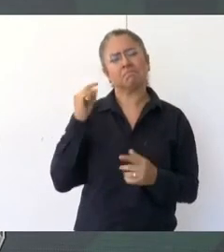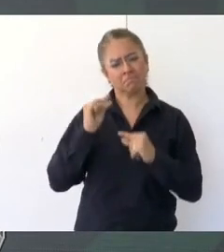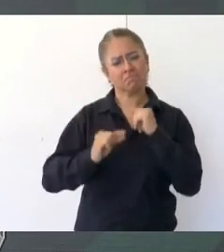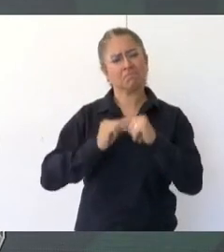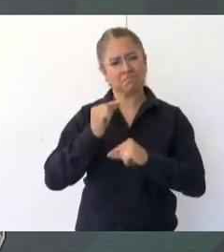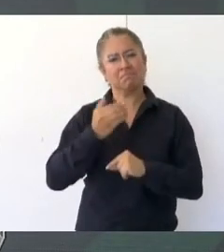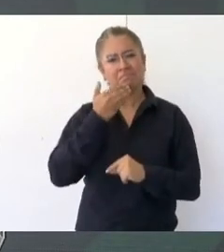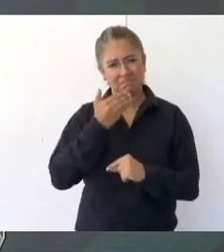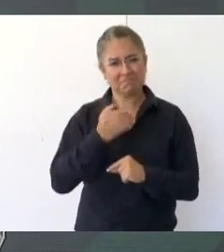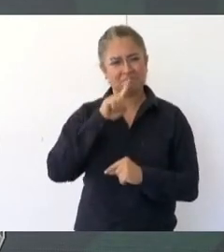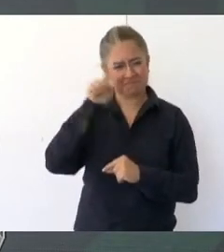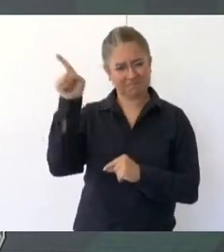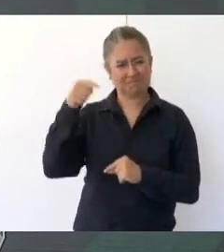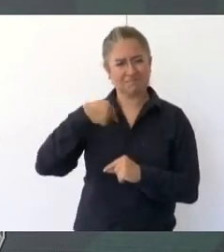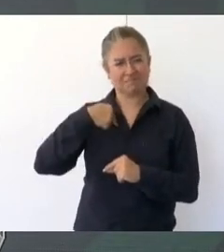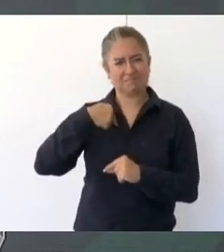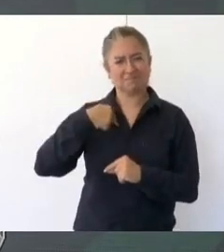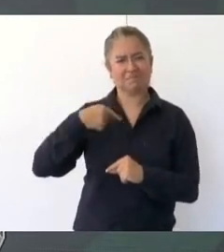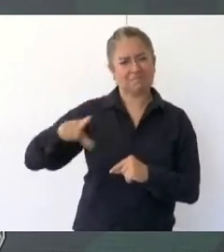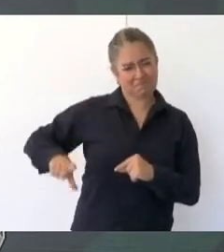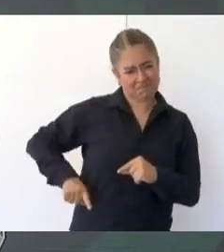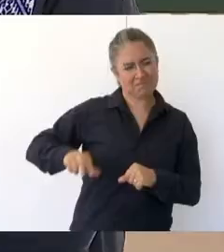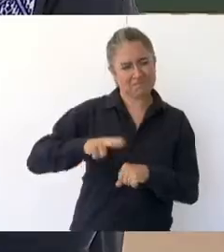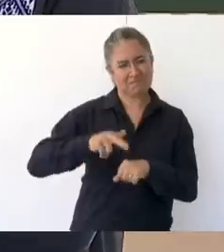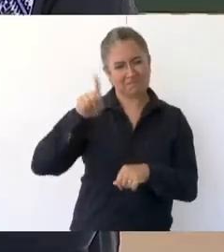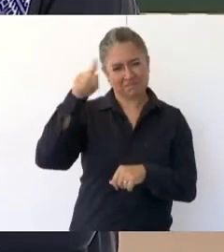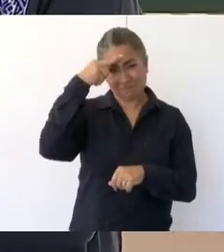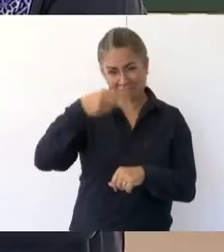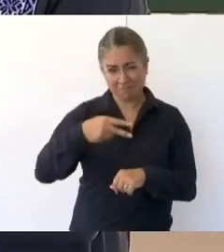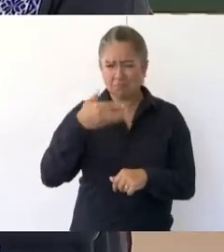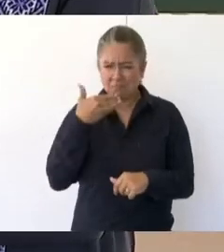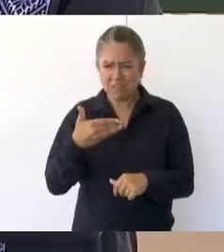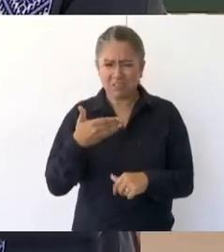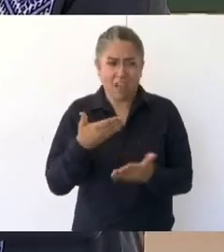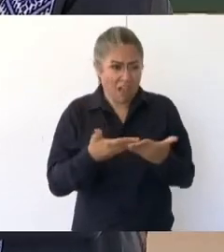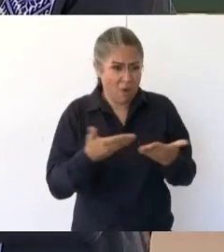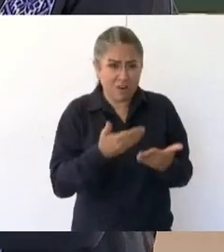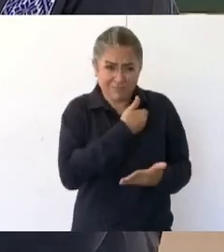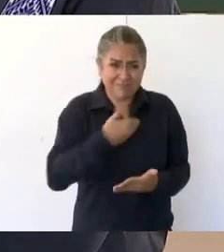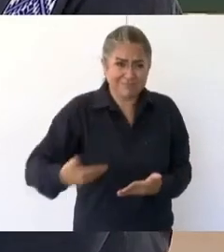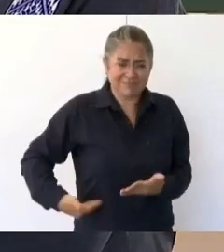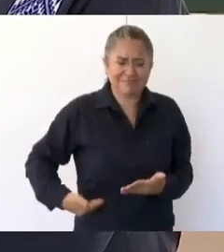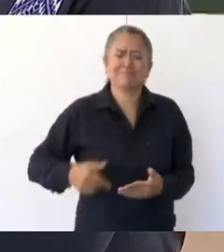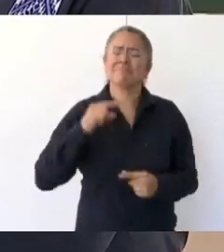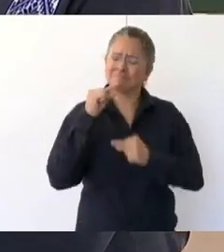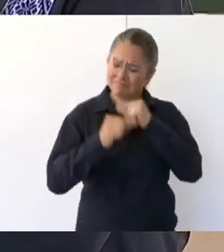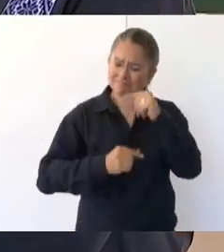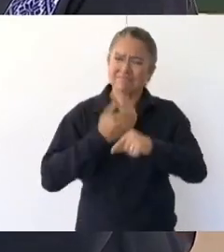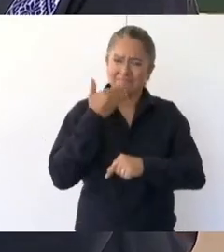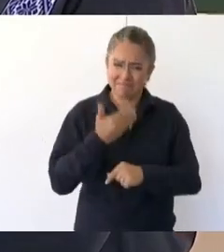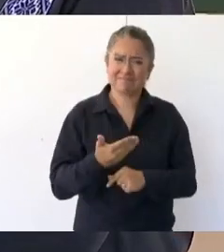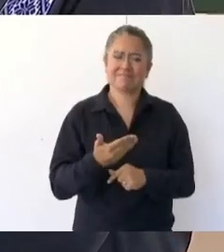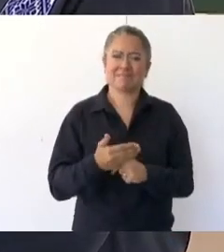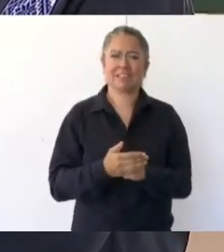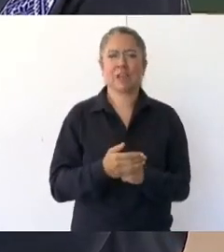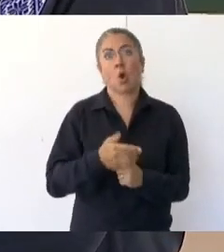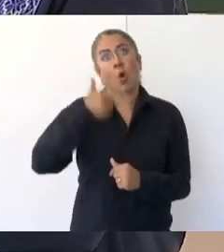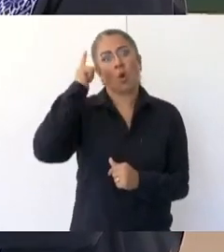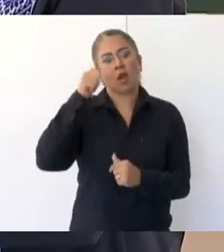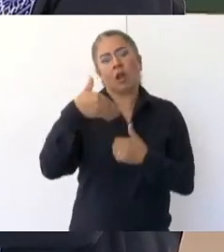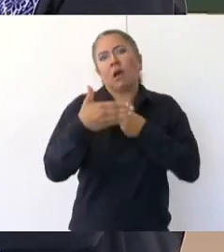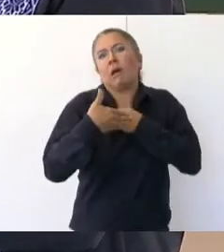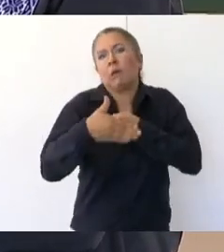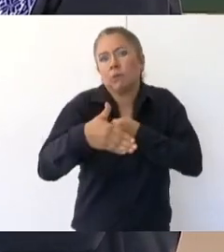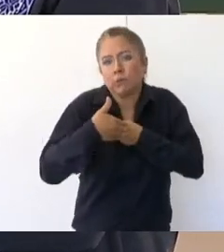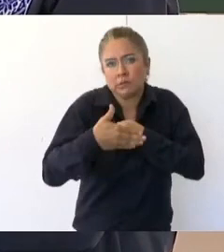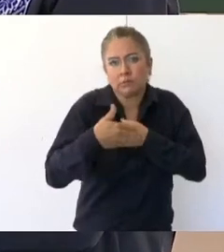vamos avanzando y esperemos que esta temporada de huracanes no sea tan severa, que no haya inundaciones como las que